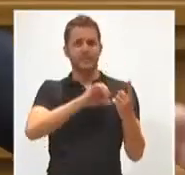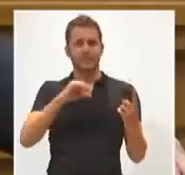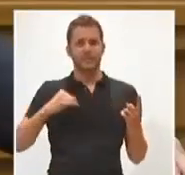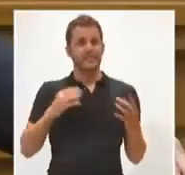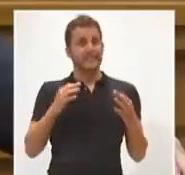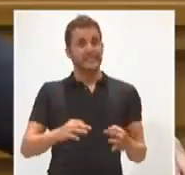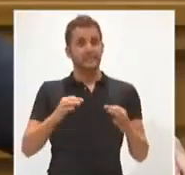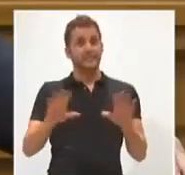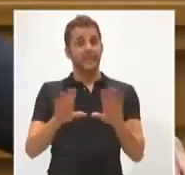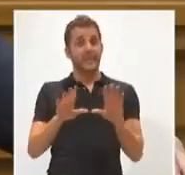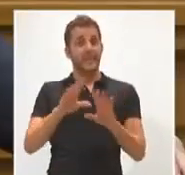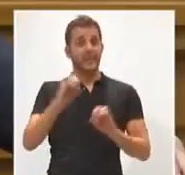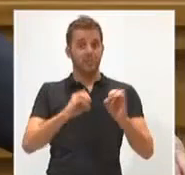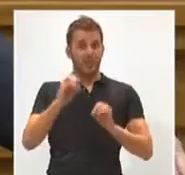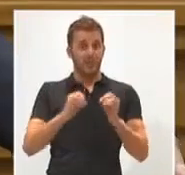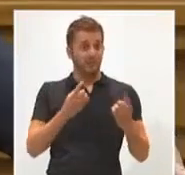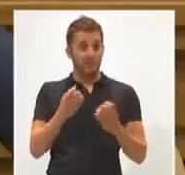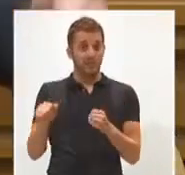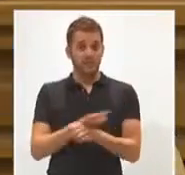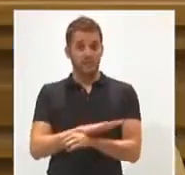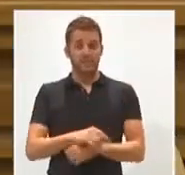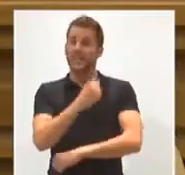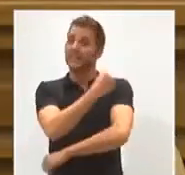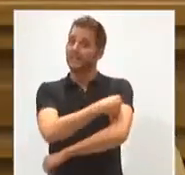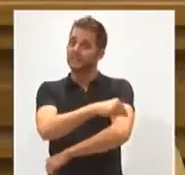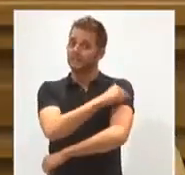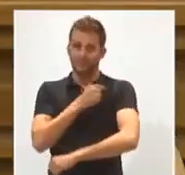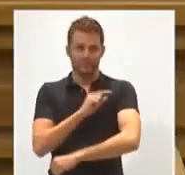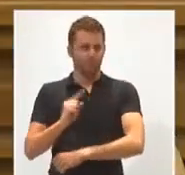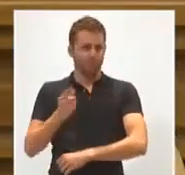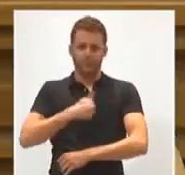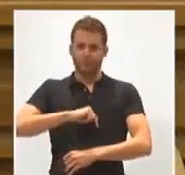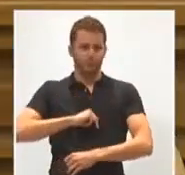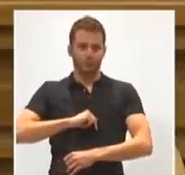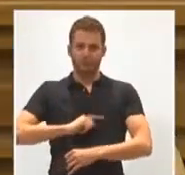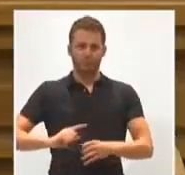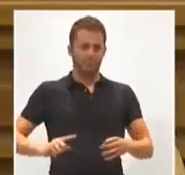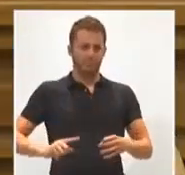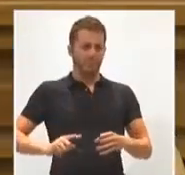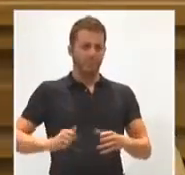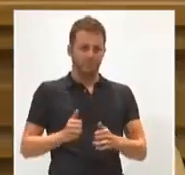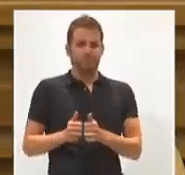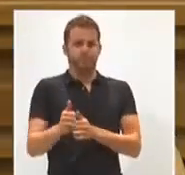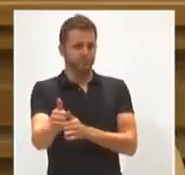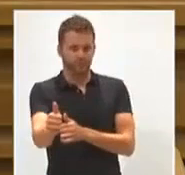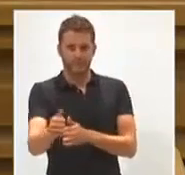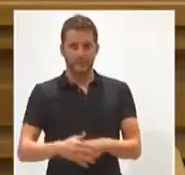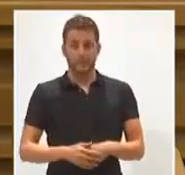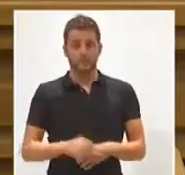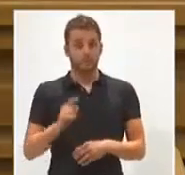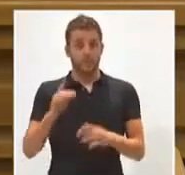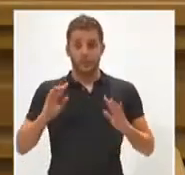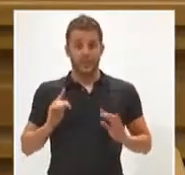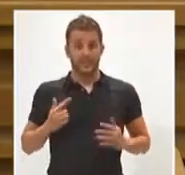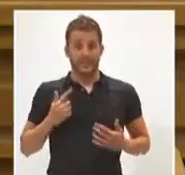de esta necesidad la vacunación hemos sido muy por delante del conjunto ha sido un salvavidas y lo va a ser de hecho hemos